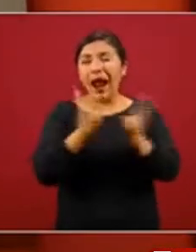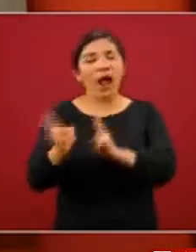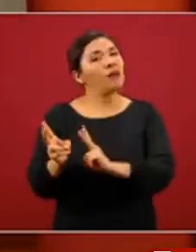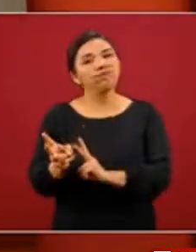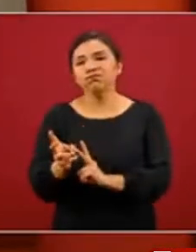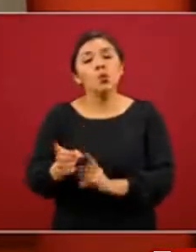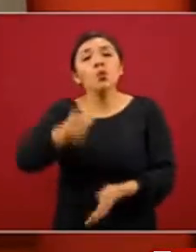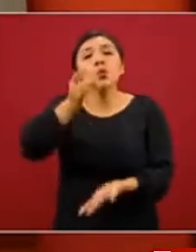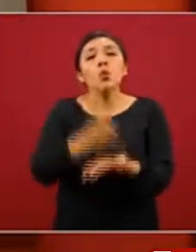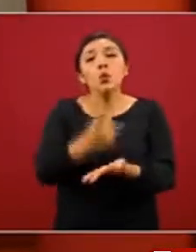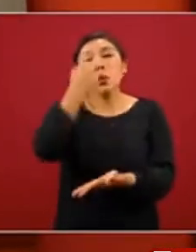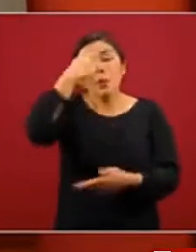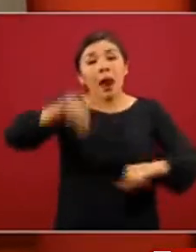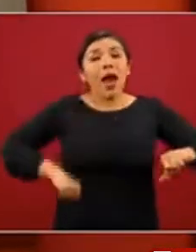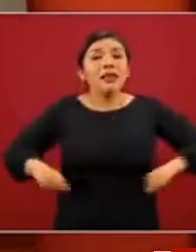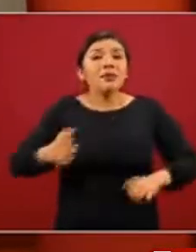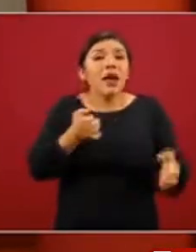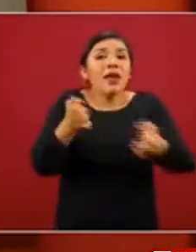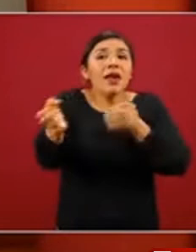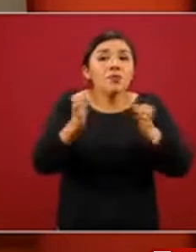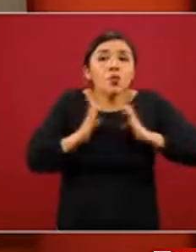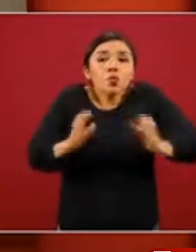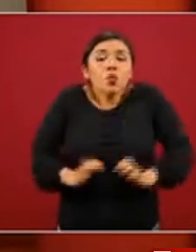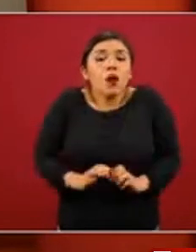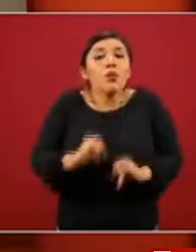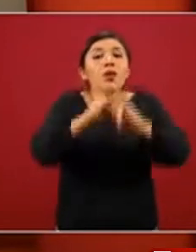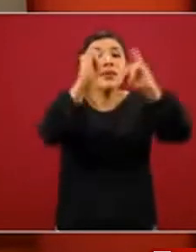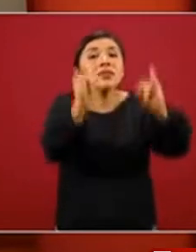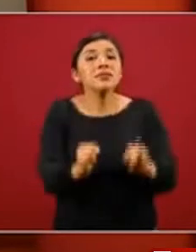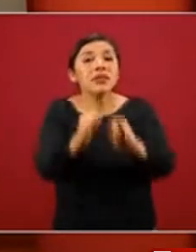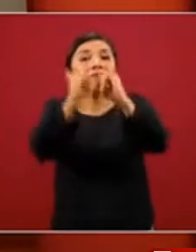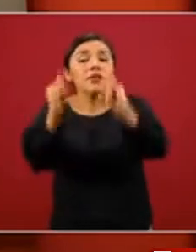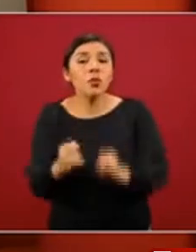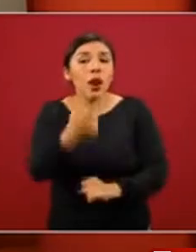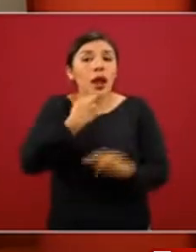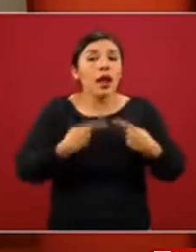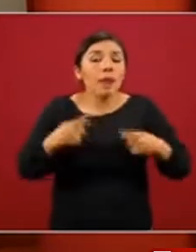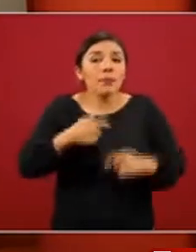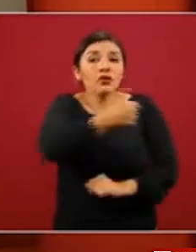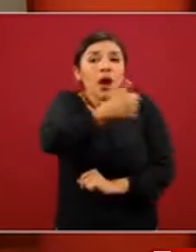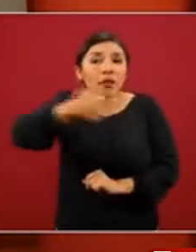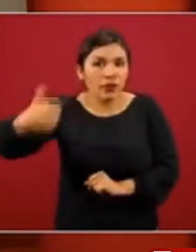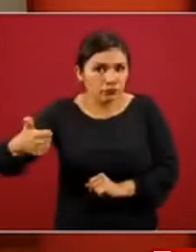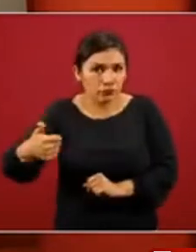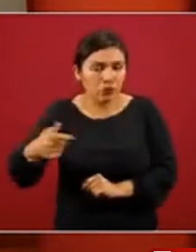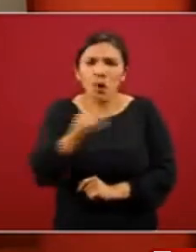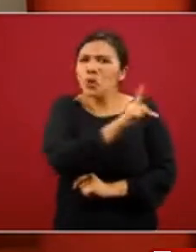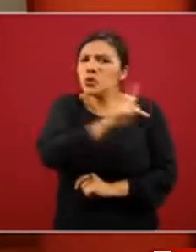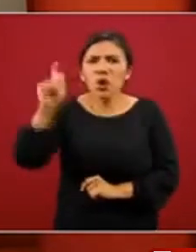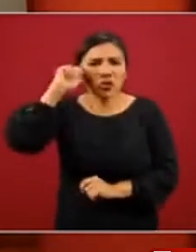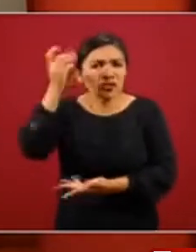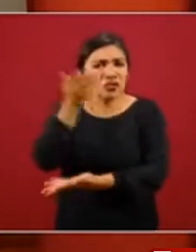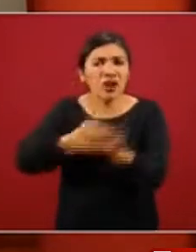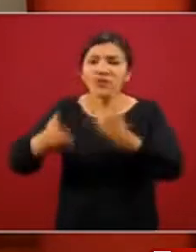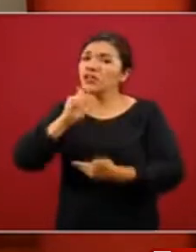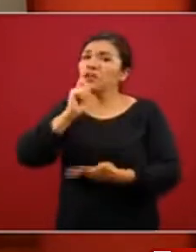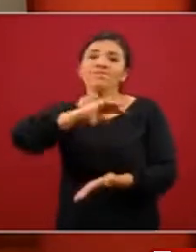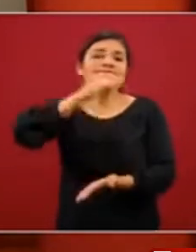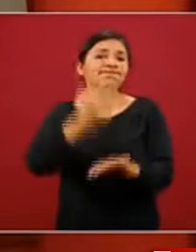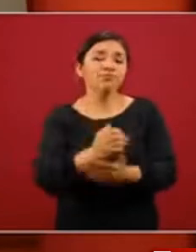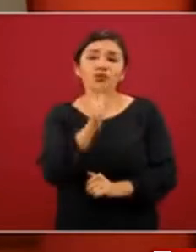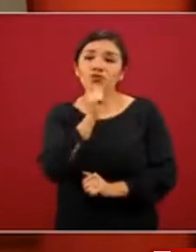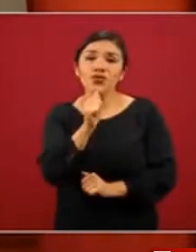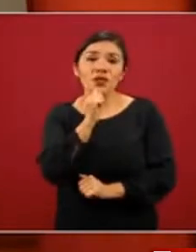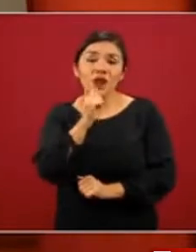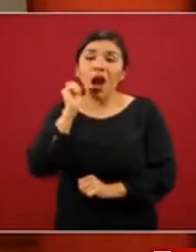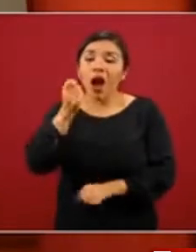como decíamos, la actividad física individual de cada una de las personas. Todos los demás servicios están suspendidos, estamos en